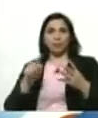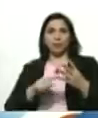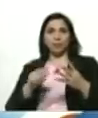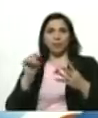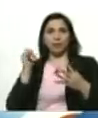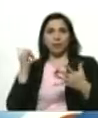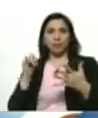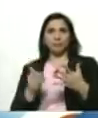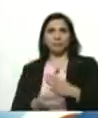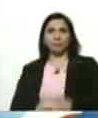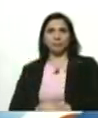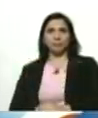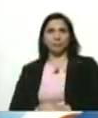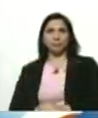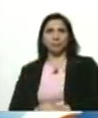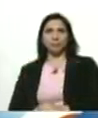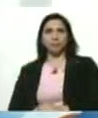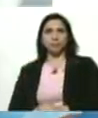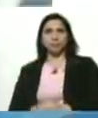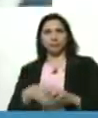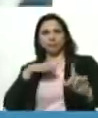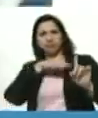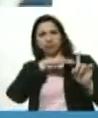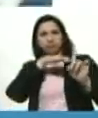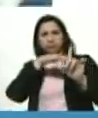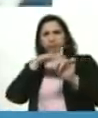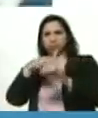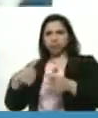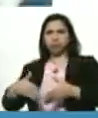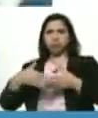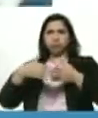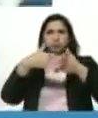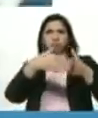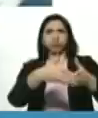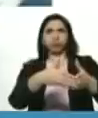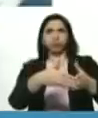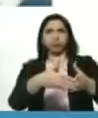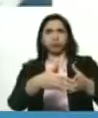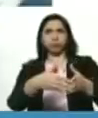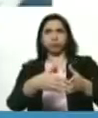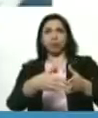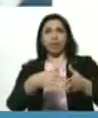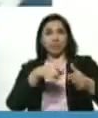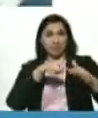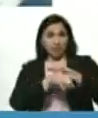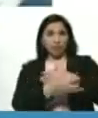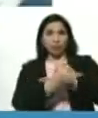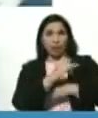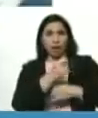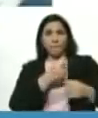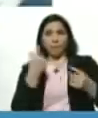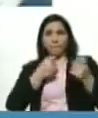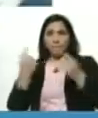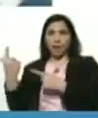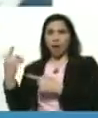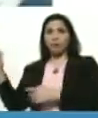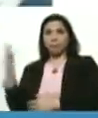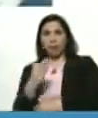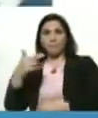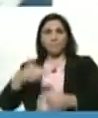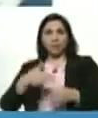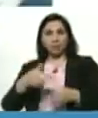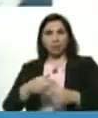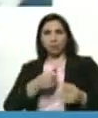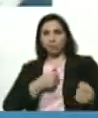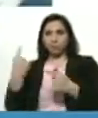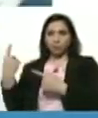ya haré atacando los buques que llevan y traen petróleo y